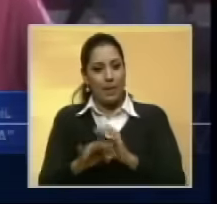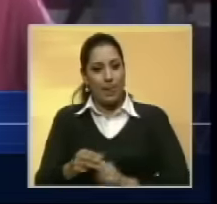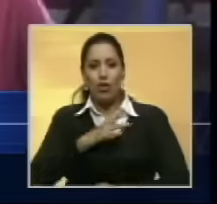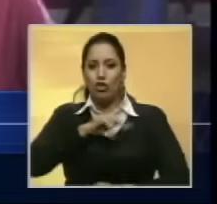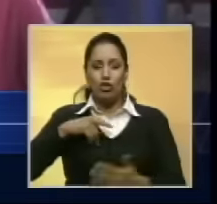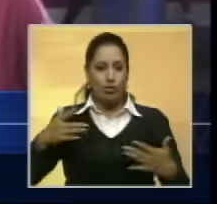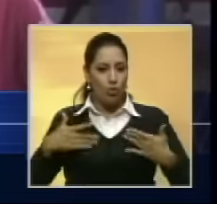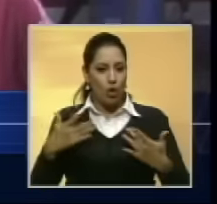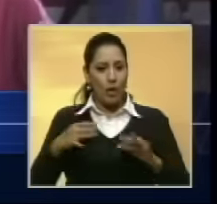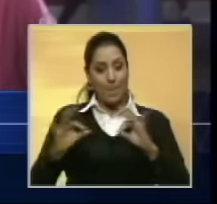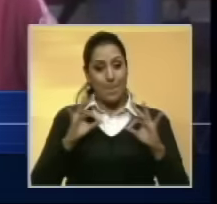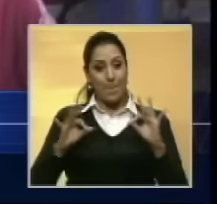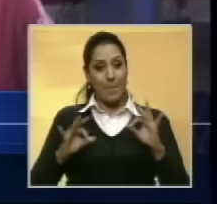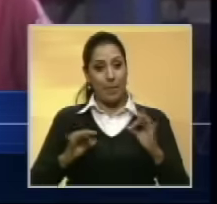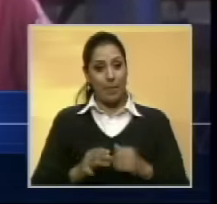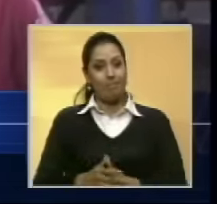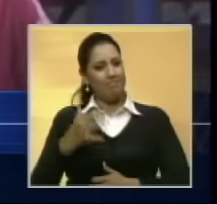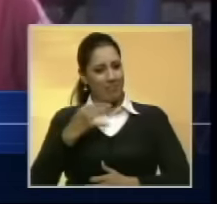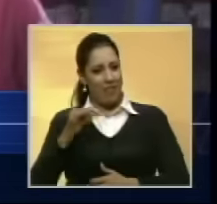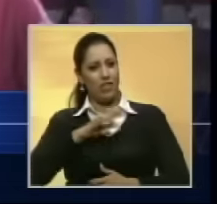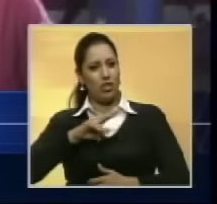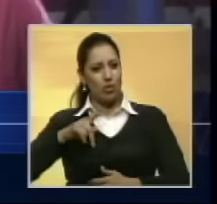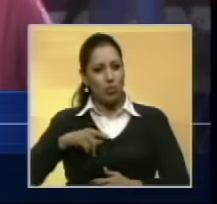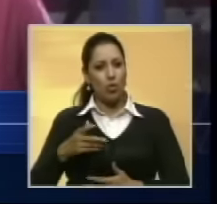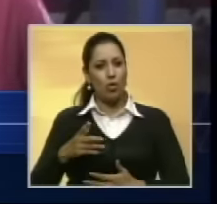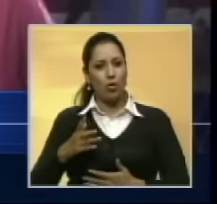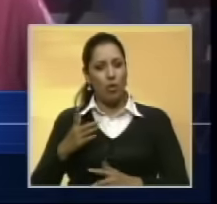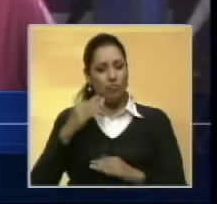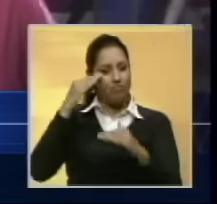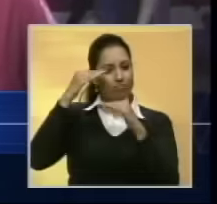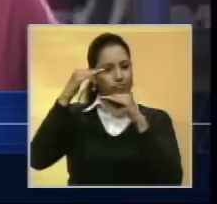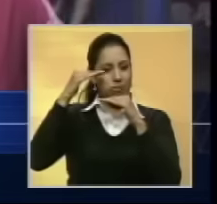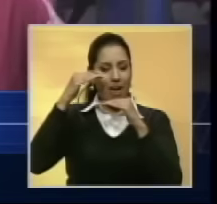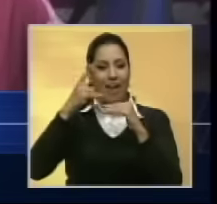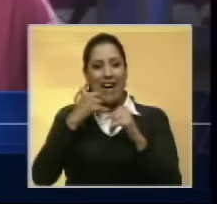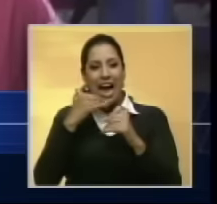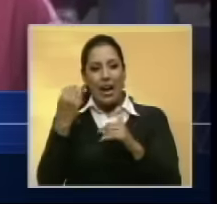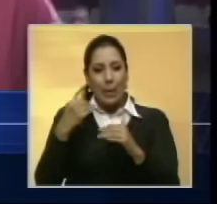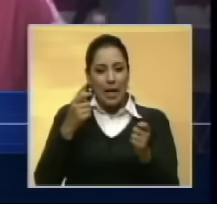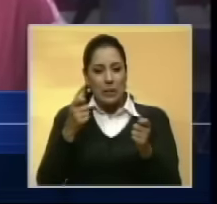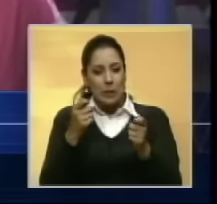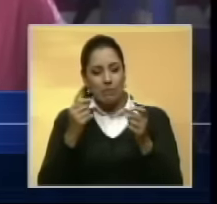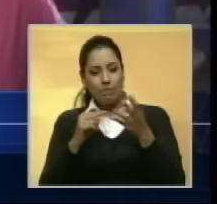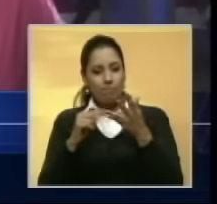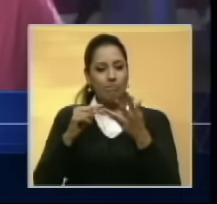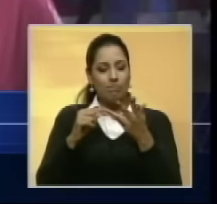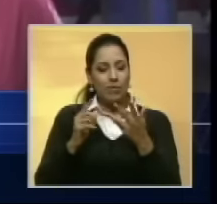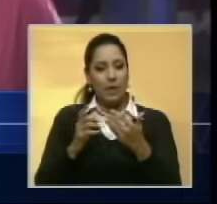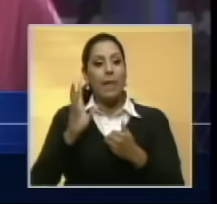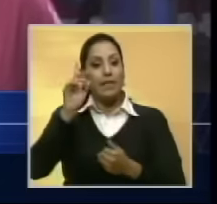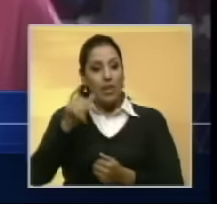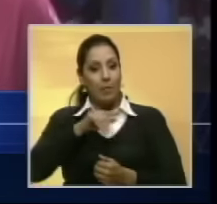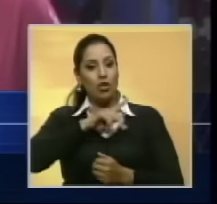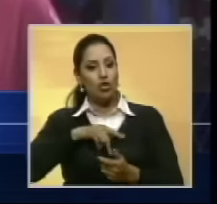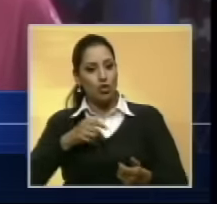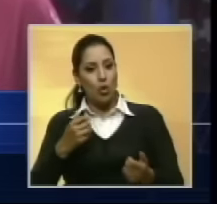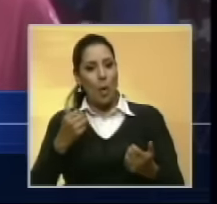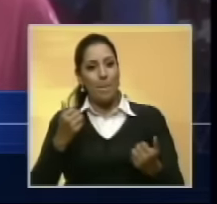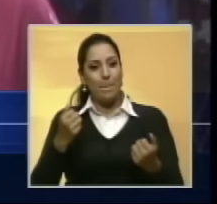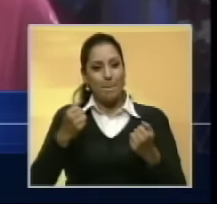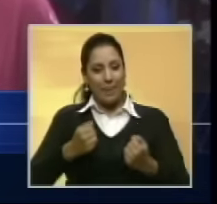muy contento con la preparación, de verdad estamos ya al tope, nada más afinando algunos detalles, y también haciendo el peso, que